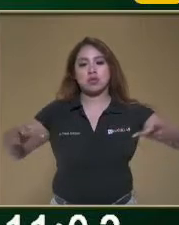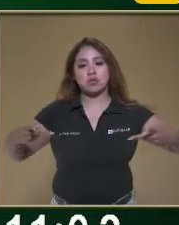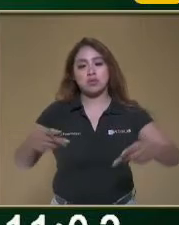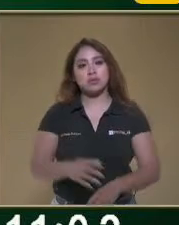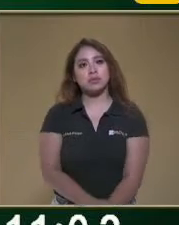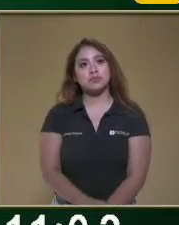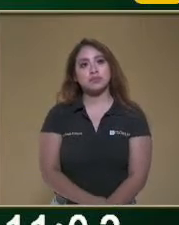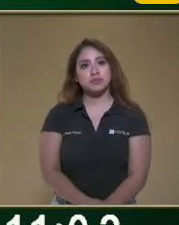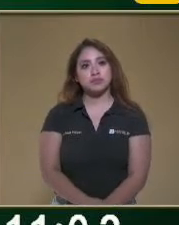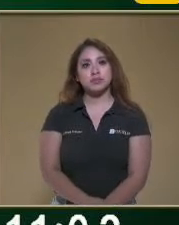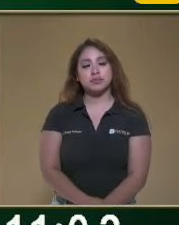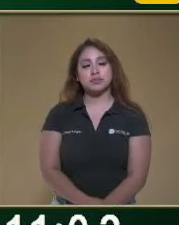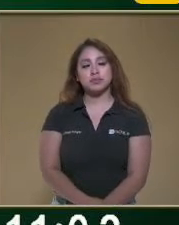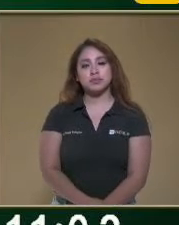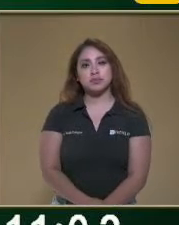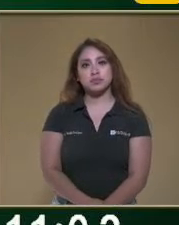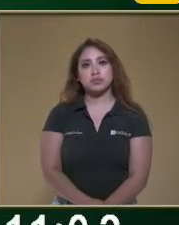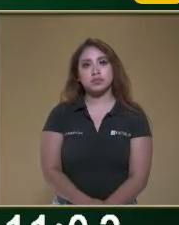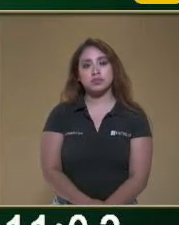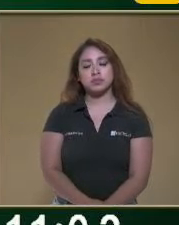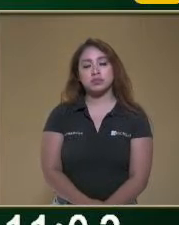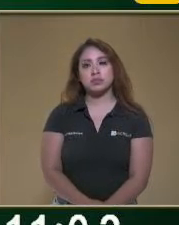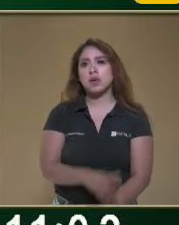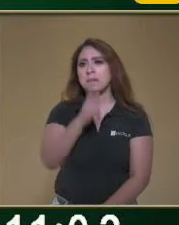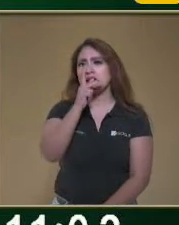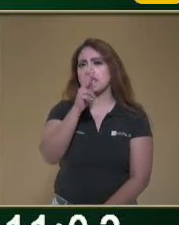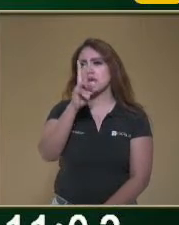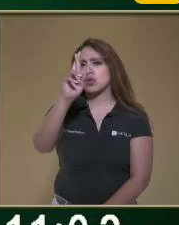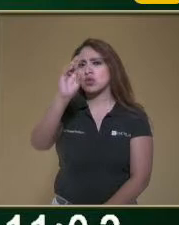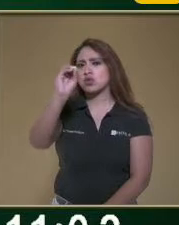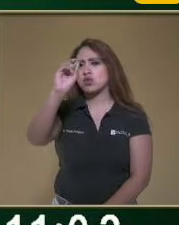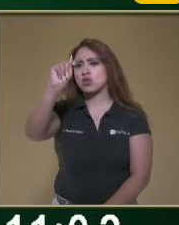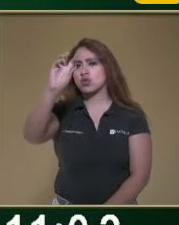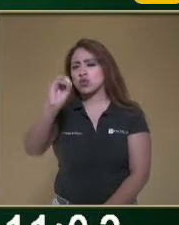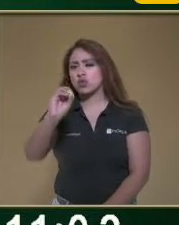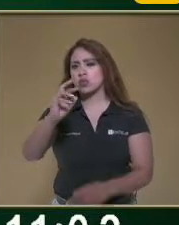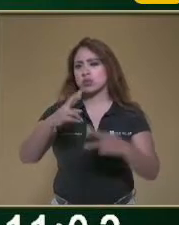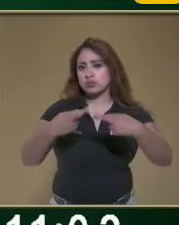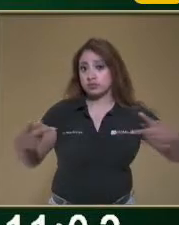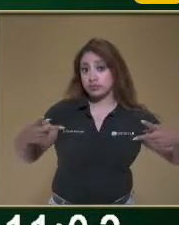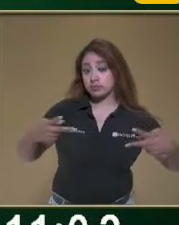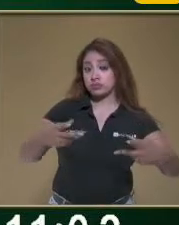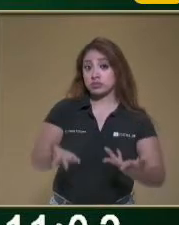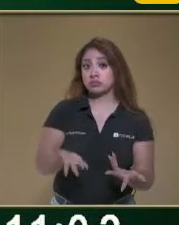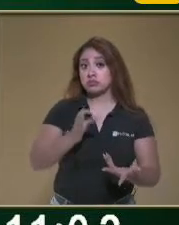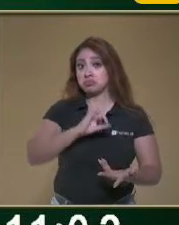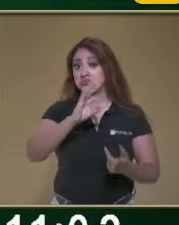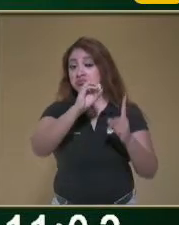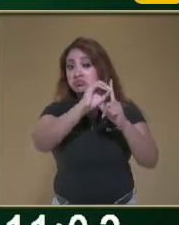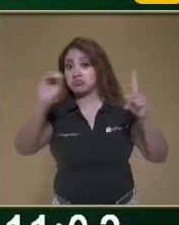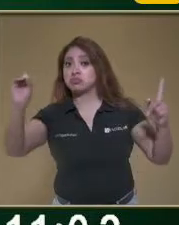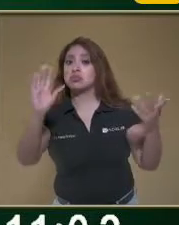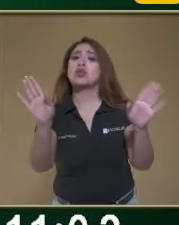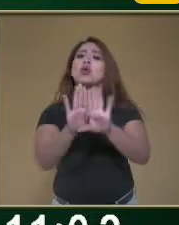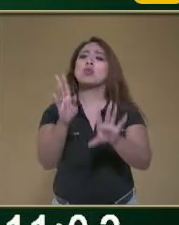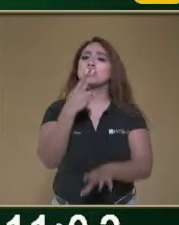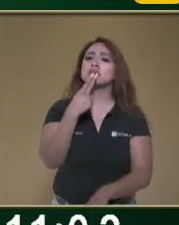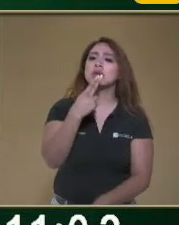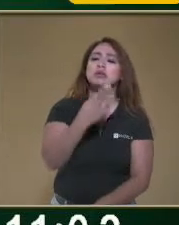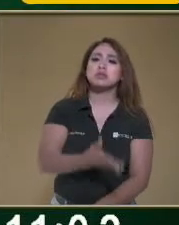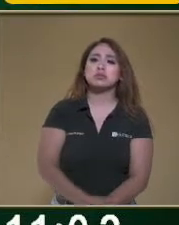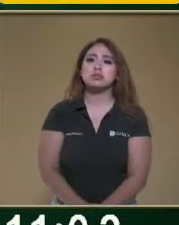Oye, maestra, y por ejemplo, la palabra roto, si la usamos en un enunciado, ¿cómo podríamos usarla? Puede